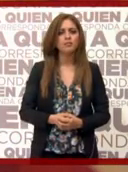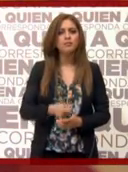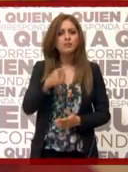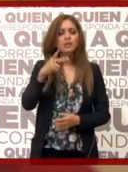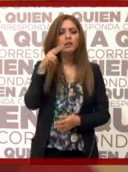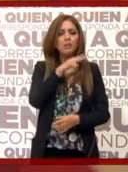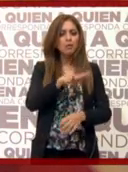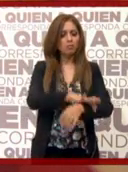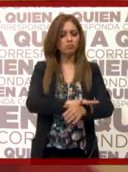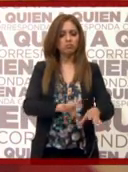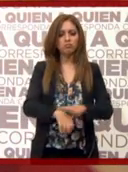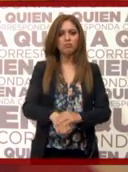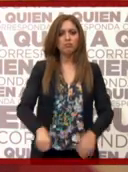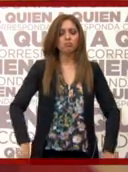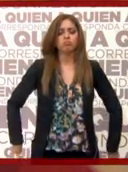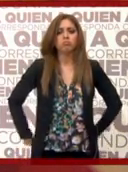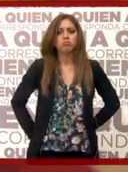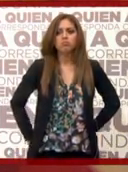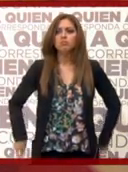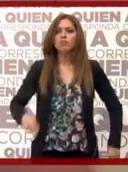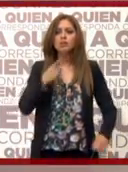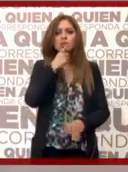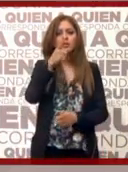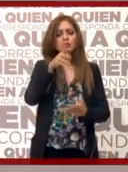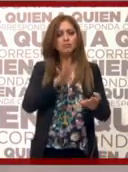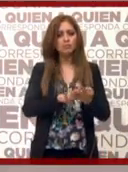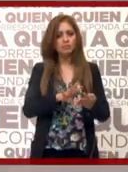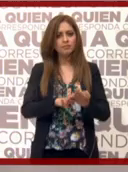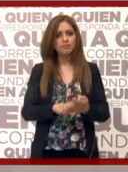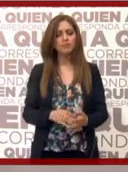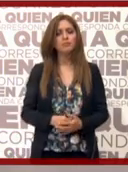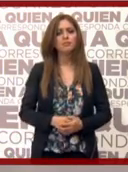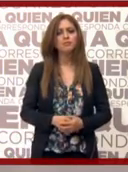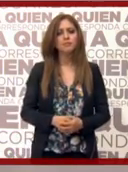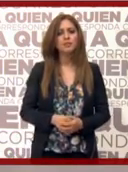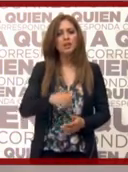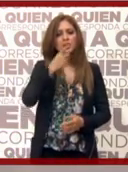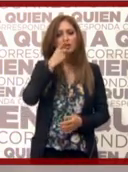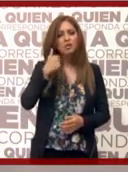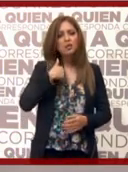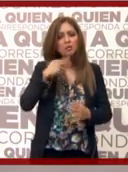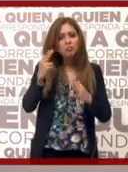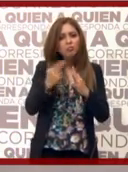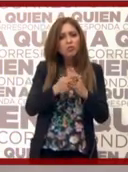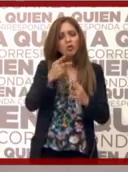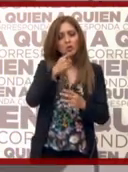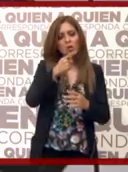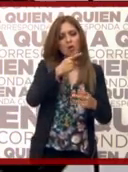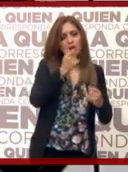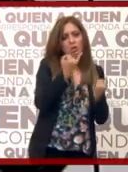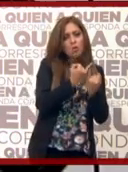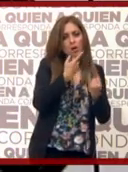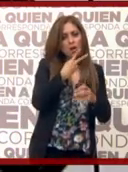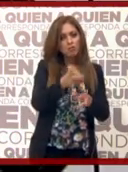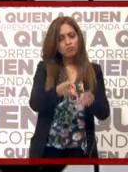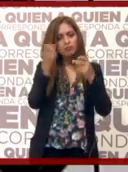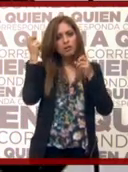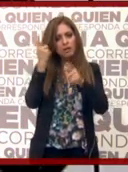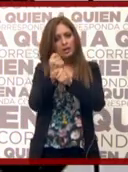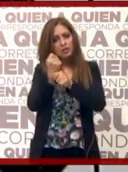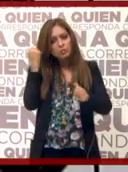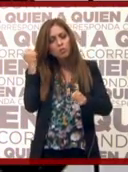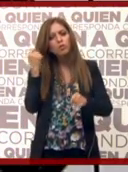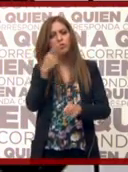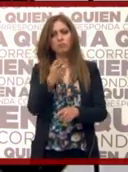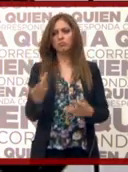lo esposa. Y le dicen que está detenido. Me acusan de tentativa de homicidio y robo a transporte público. Fabián acudió al hospital a